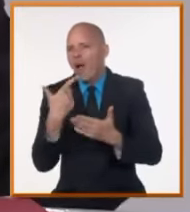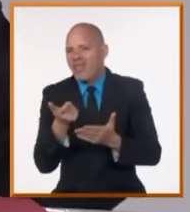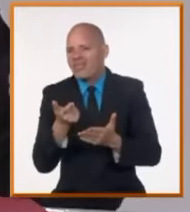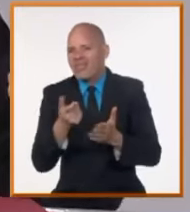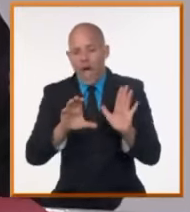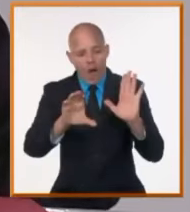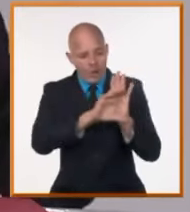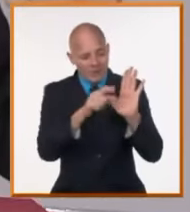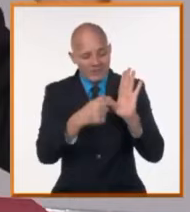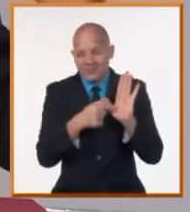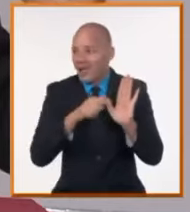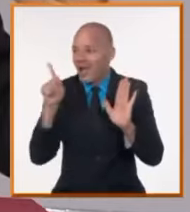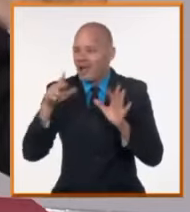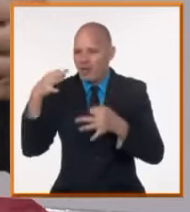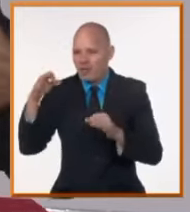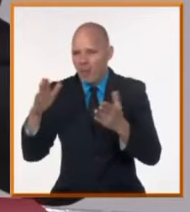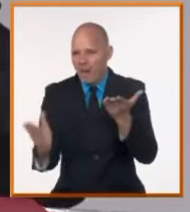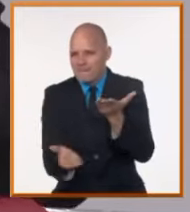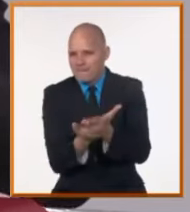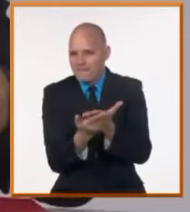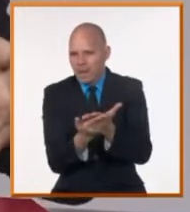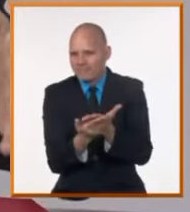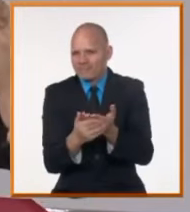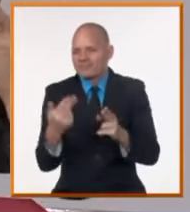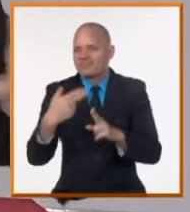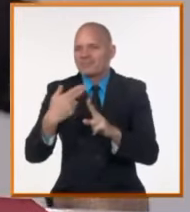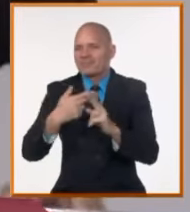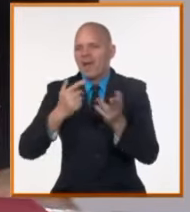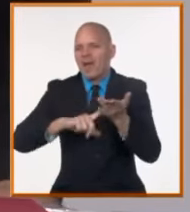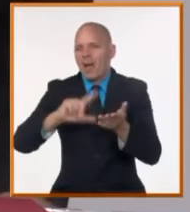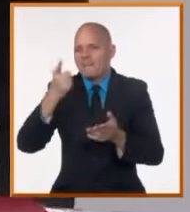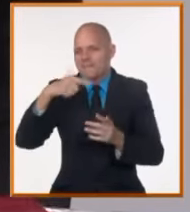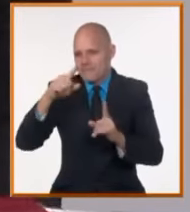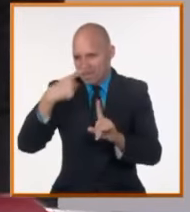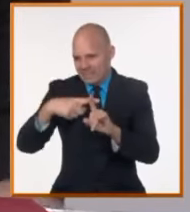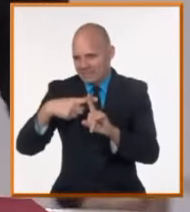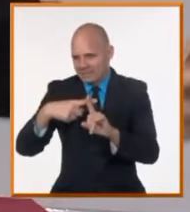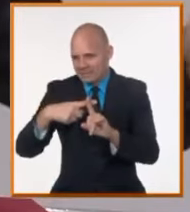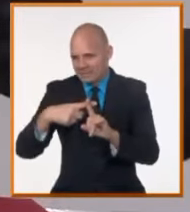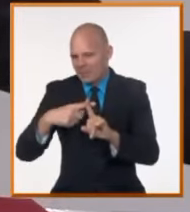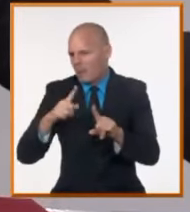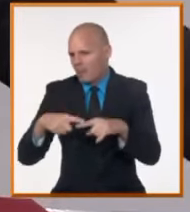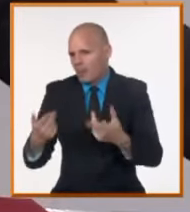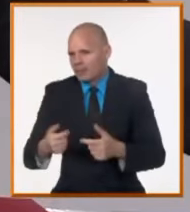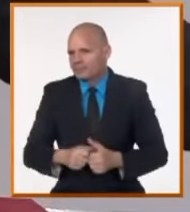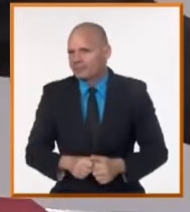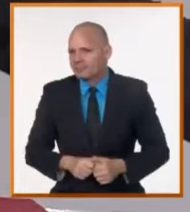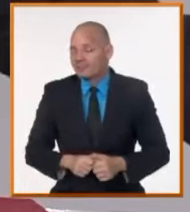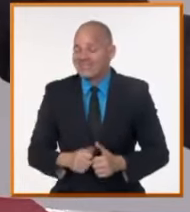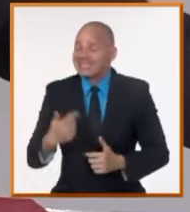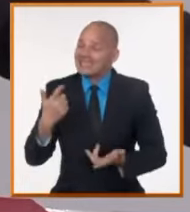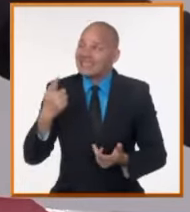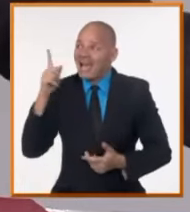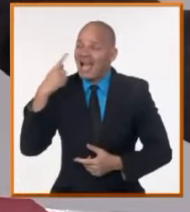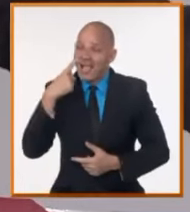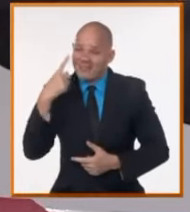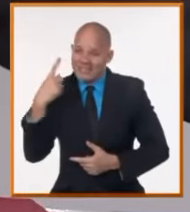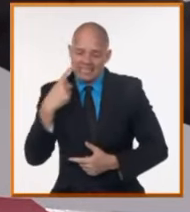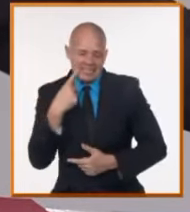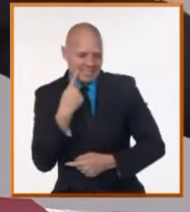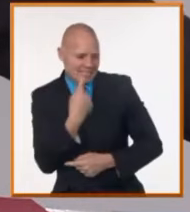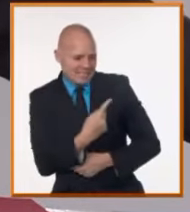tipos van a caer en nuestro dominio. Y a partir de ahí, ya entonces, ahora ya en ese instante, ellos